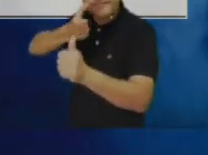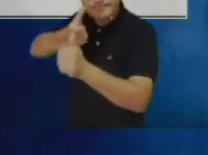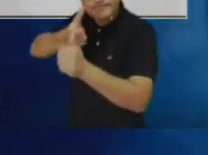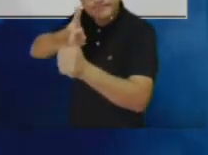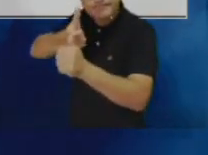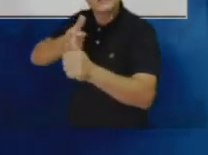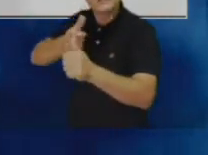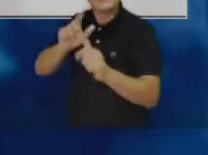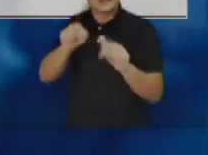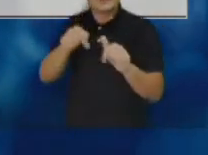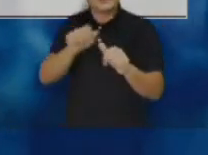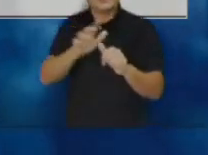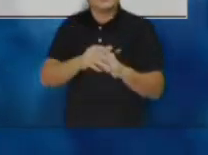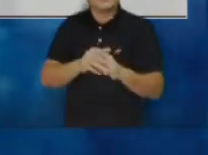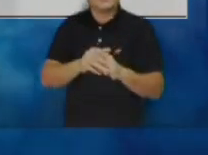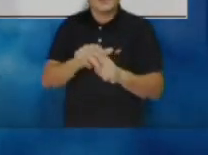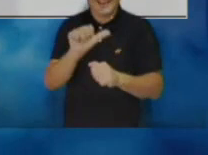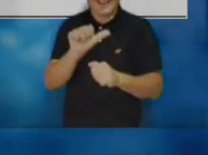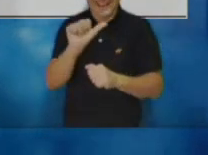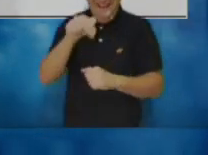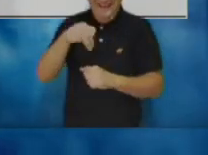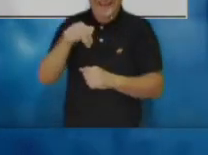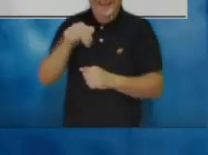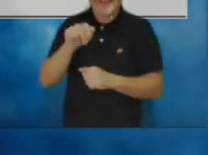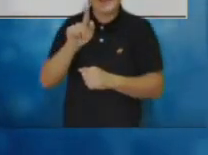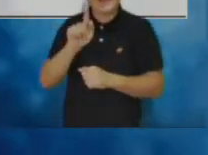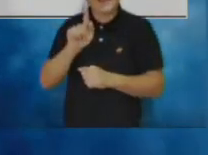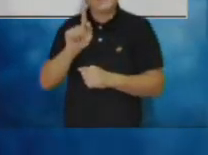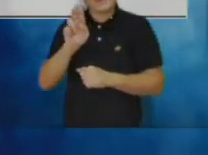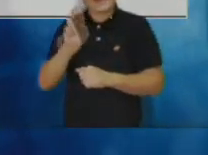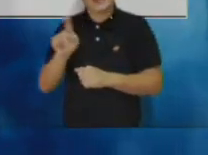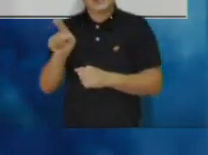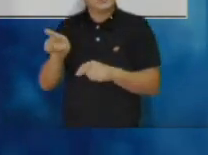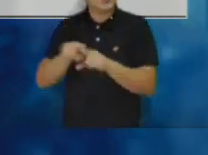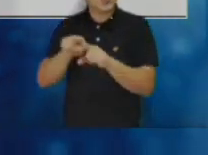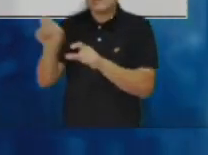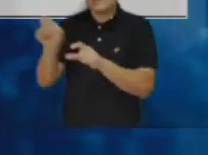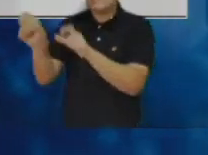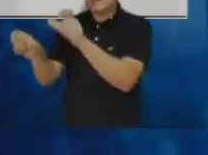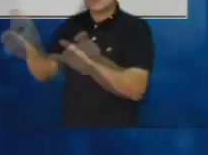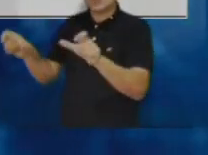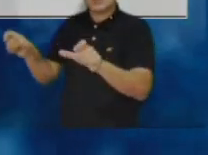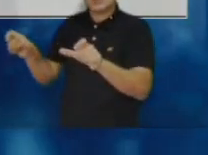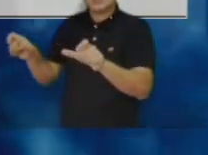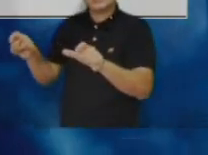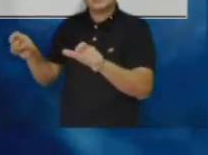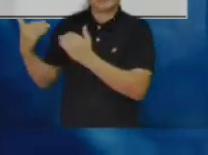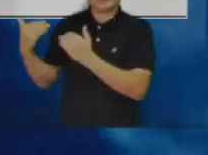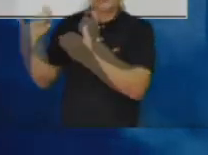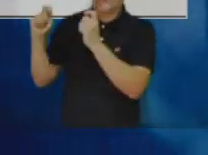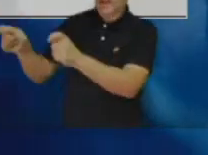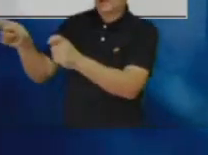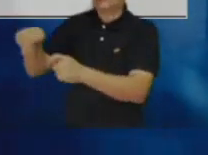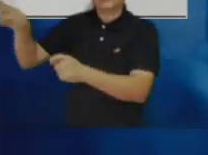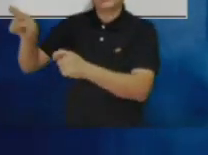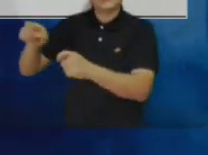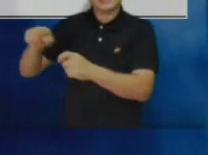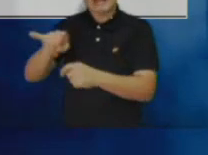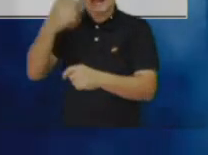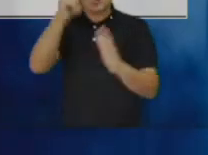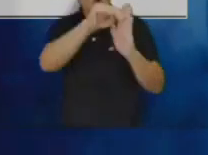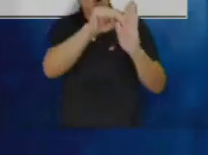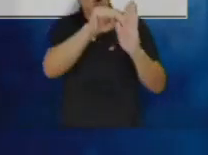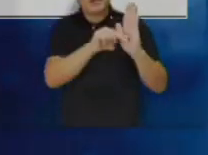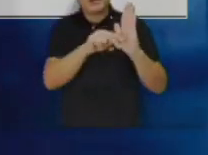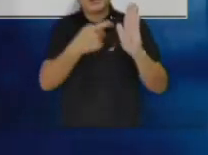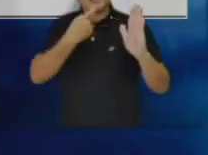la NFR tiene agentes que son como autoridad para investigar los incumplimientos a las reglas en el uso del espectro.